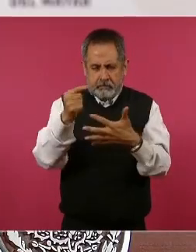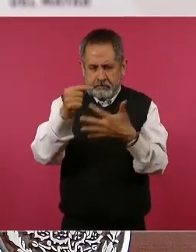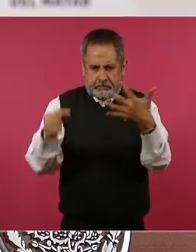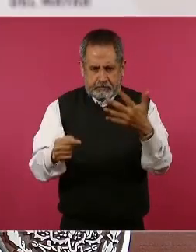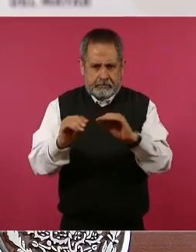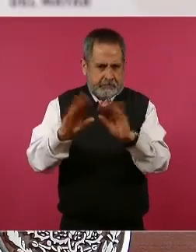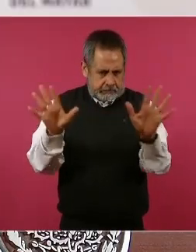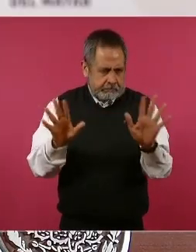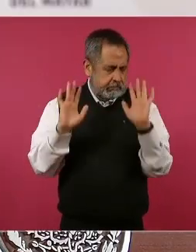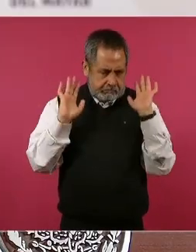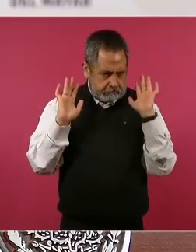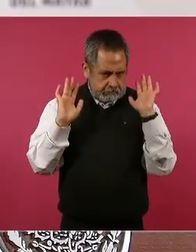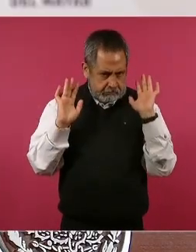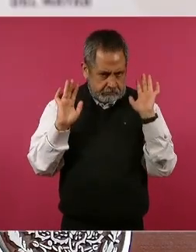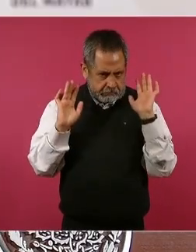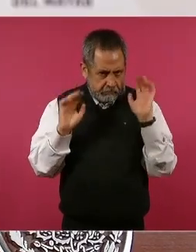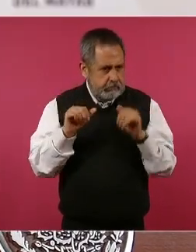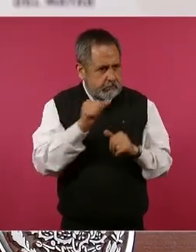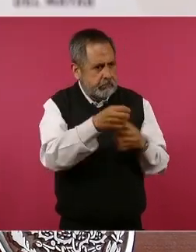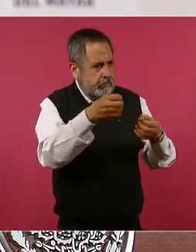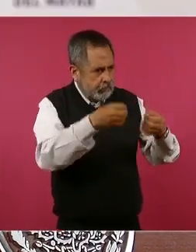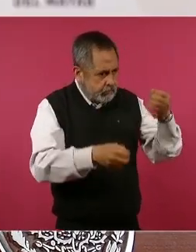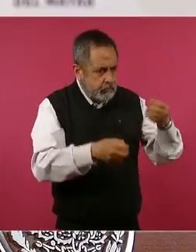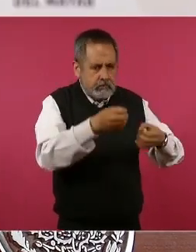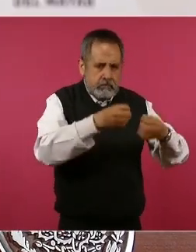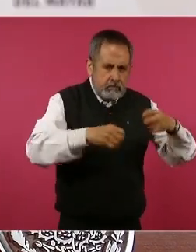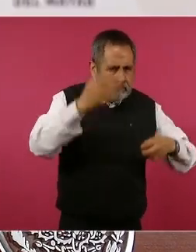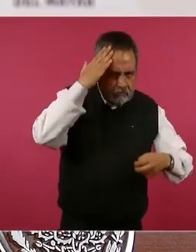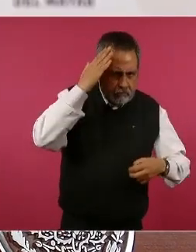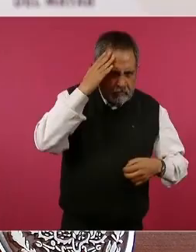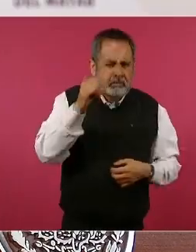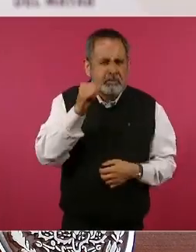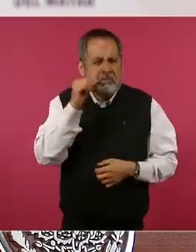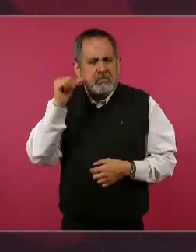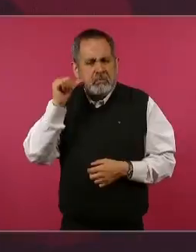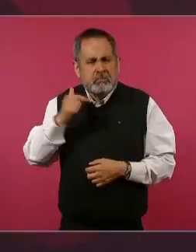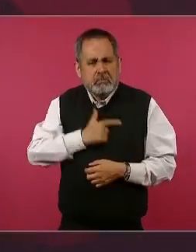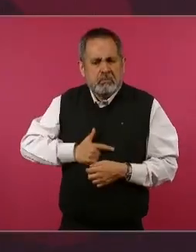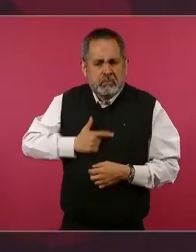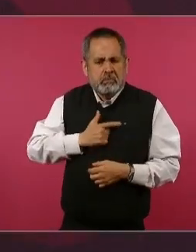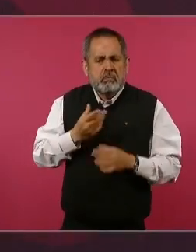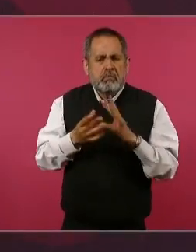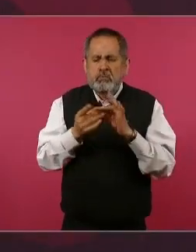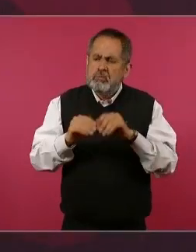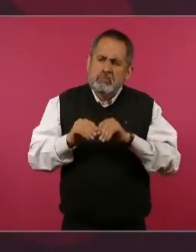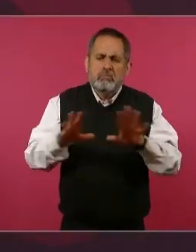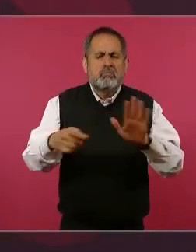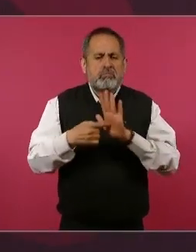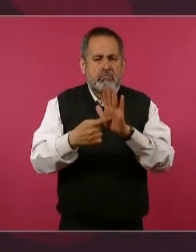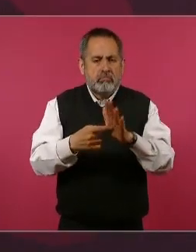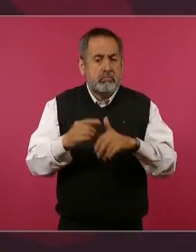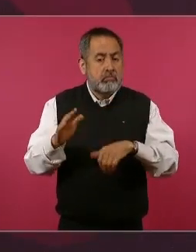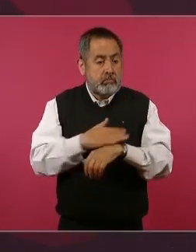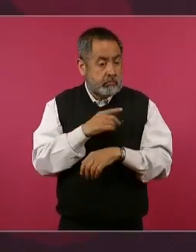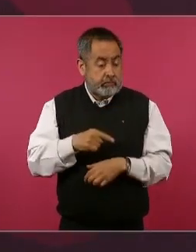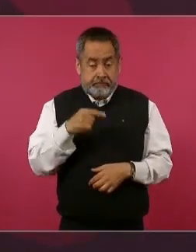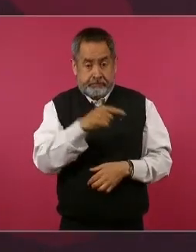cosas a jueces, a magistrados, a ministros. Ayer me gustó mucho porque